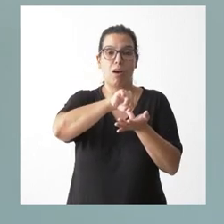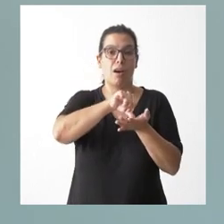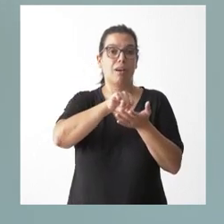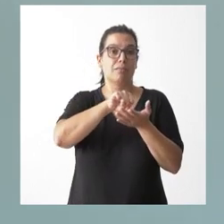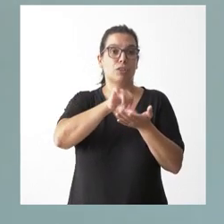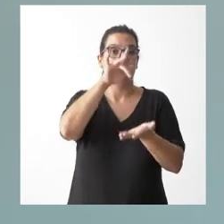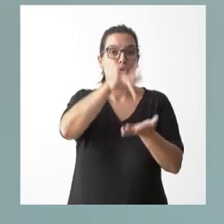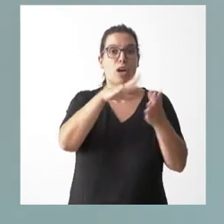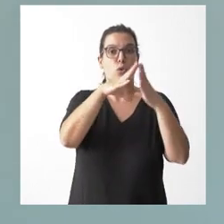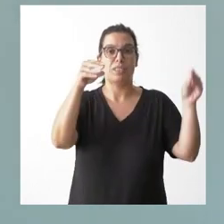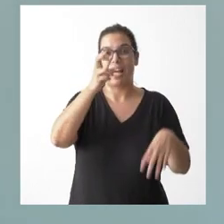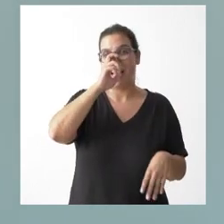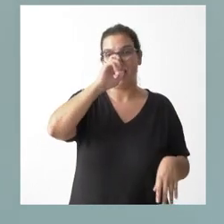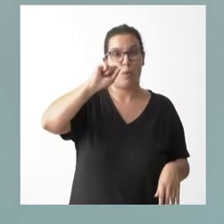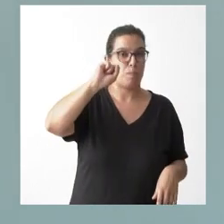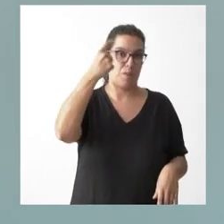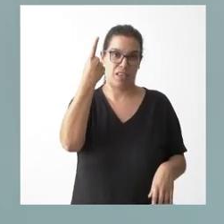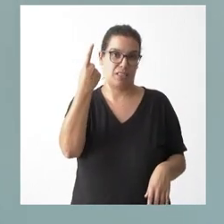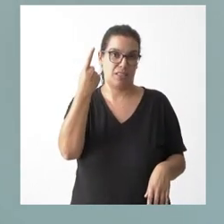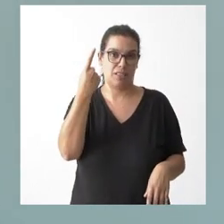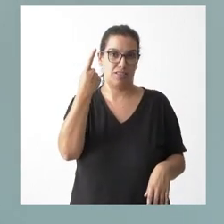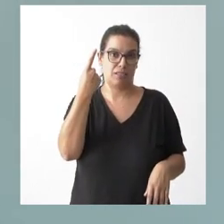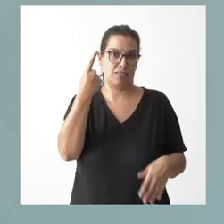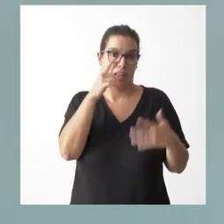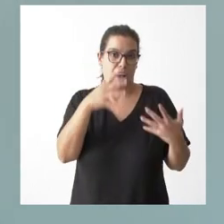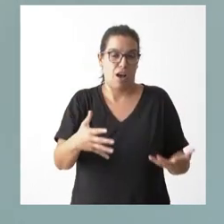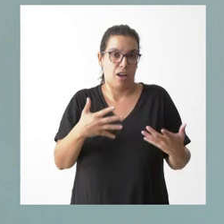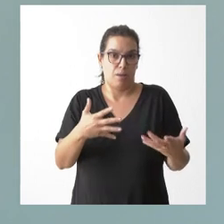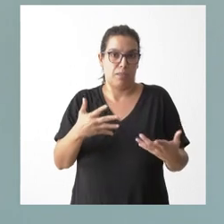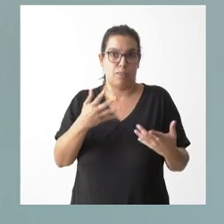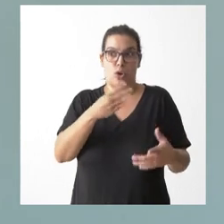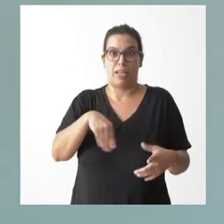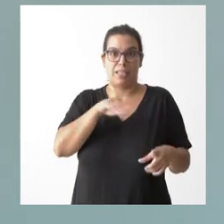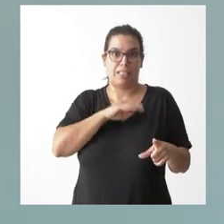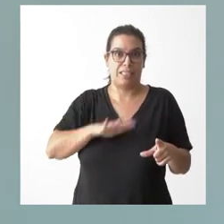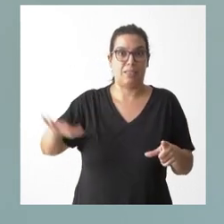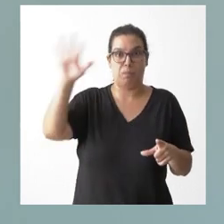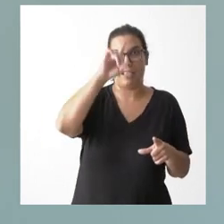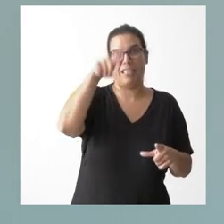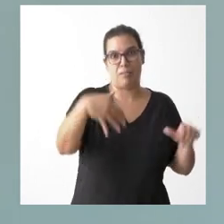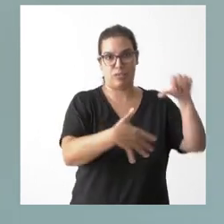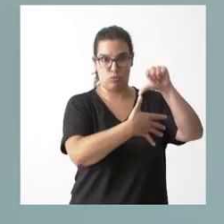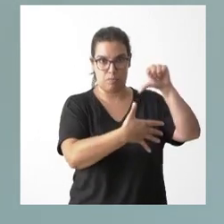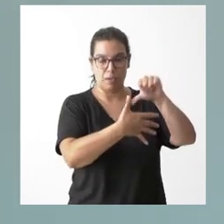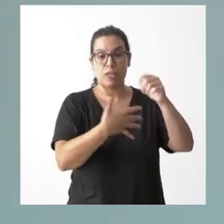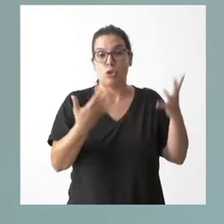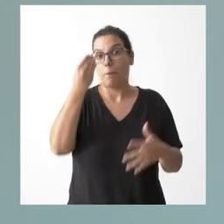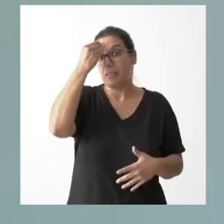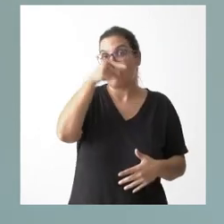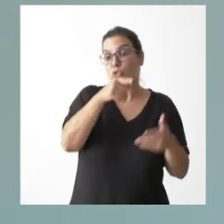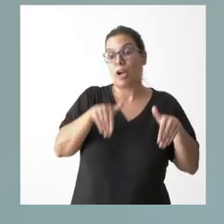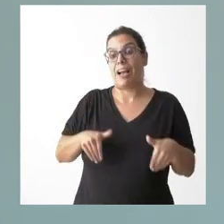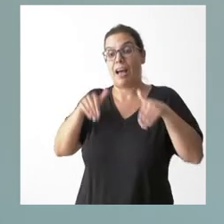universidad más antigua de las vigentes en este momento de habla hispana. Creemos que esta candidatura, si